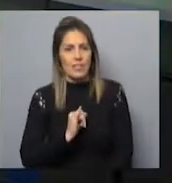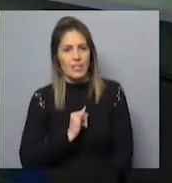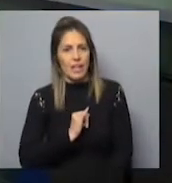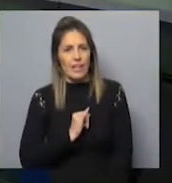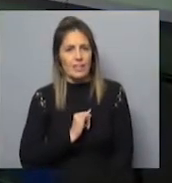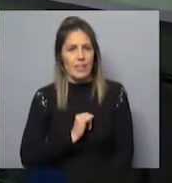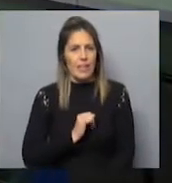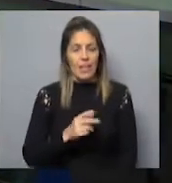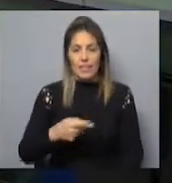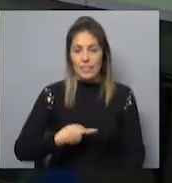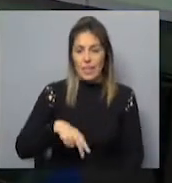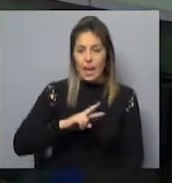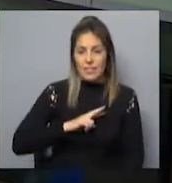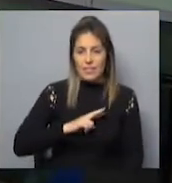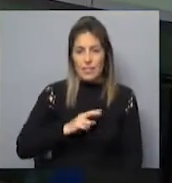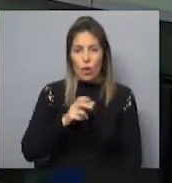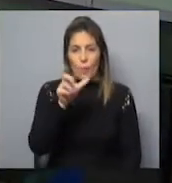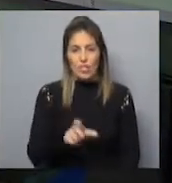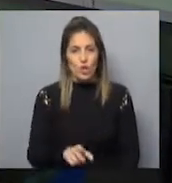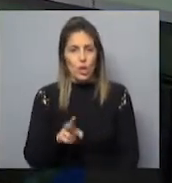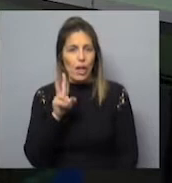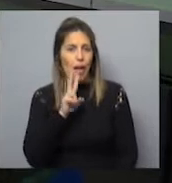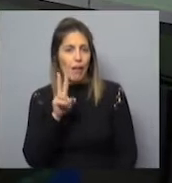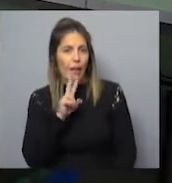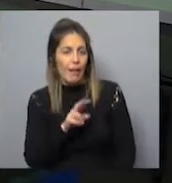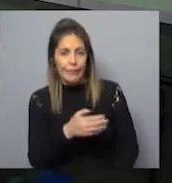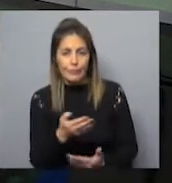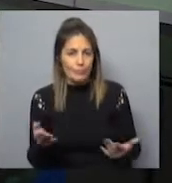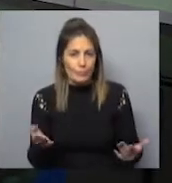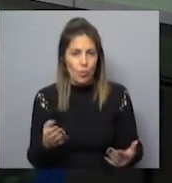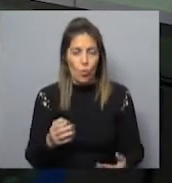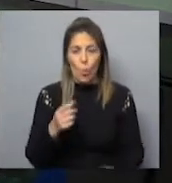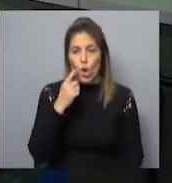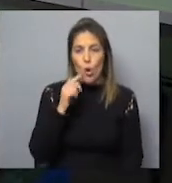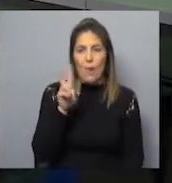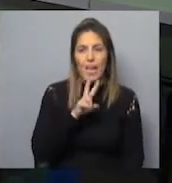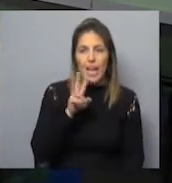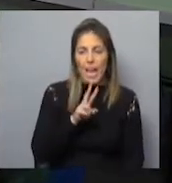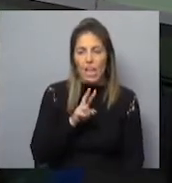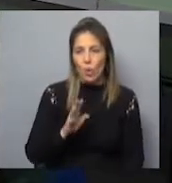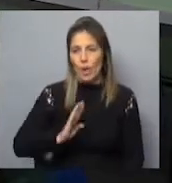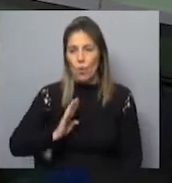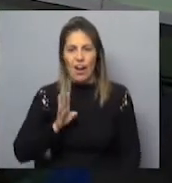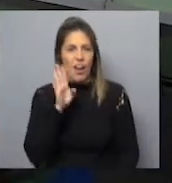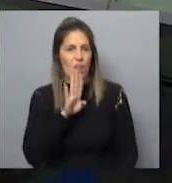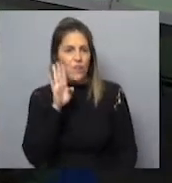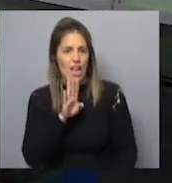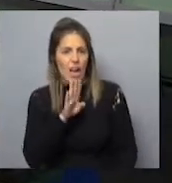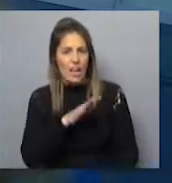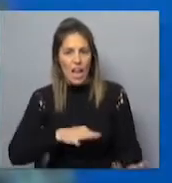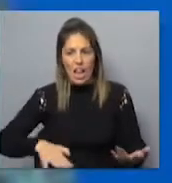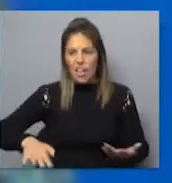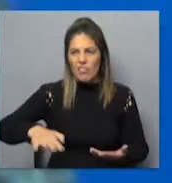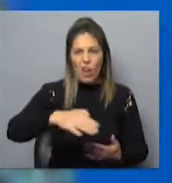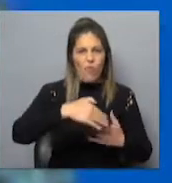gays una persona varón ello una mujer lesbiana en la periferia de